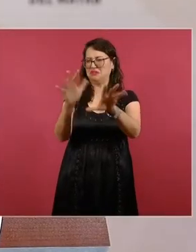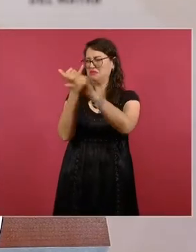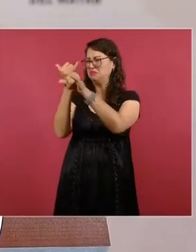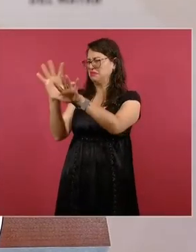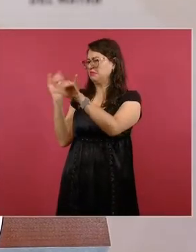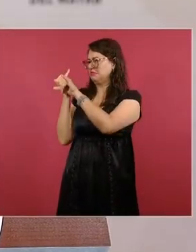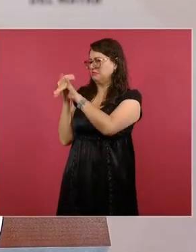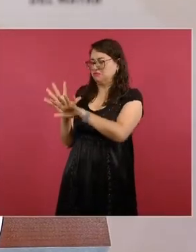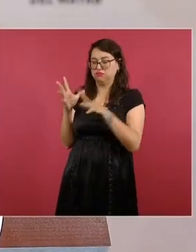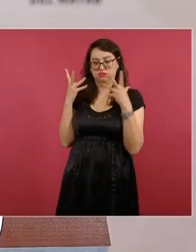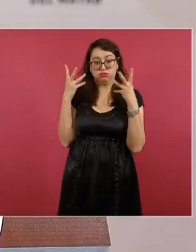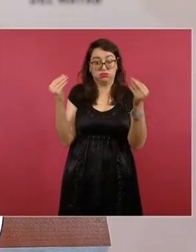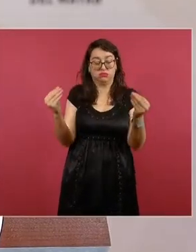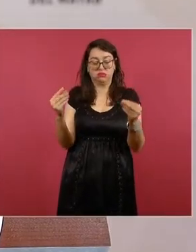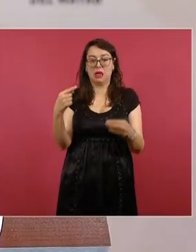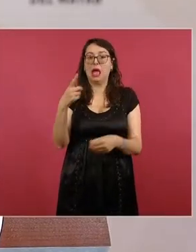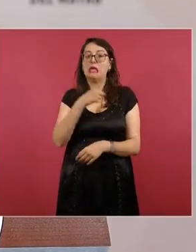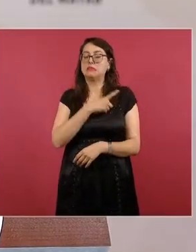porque